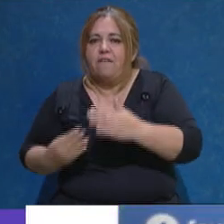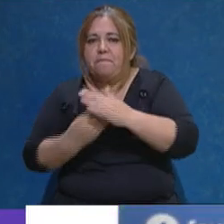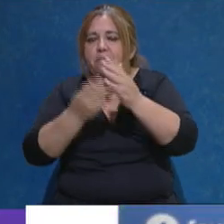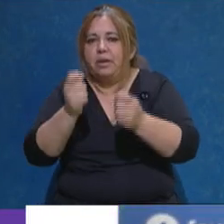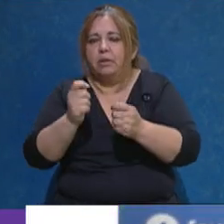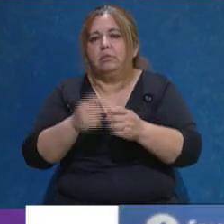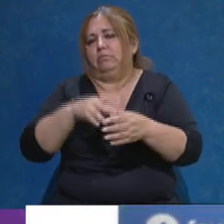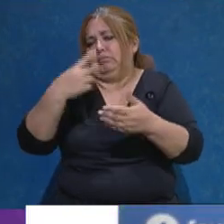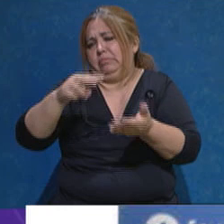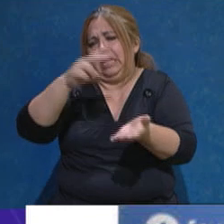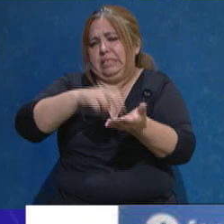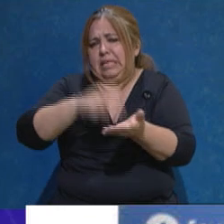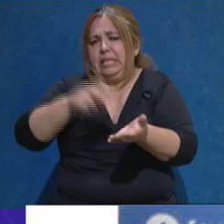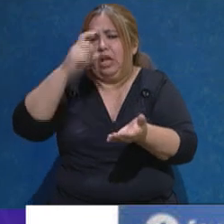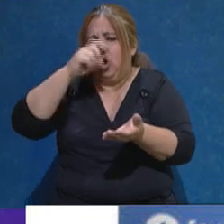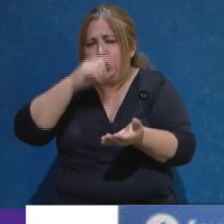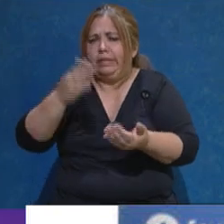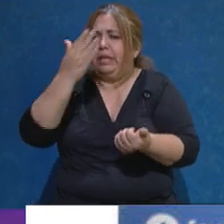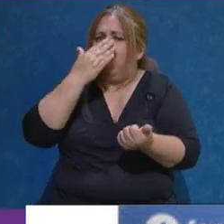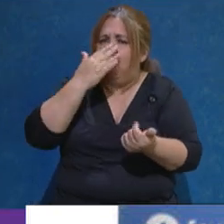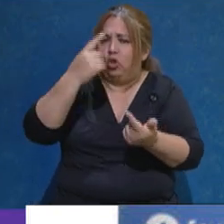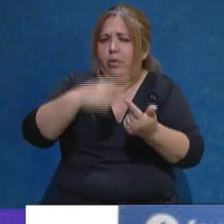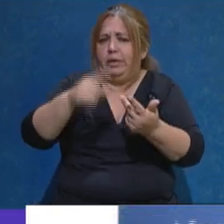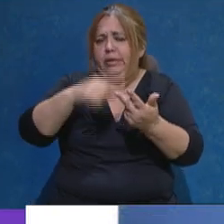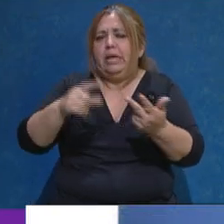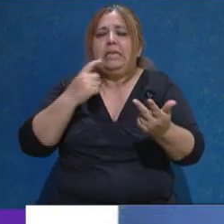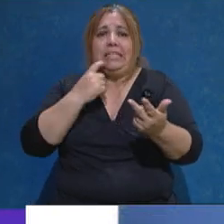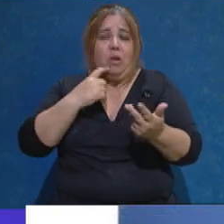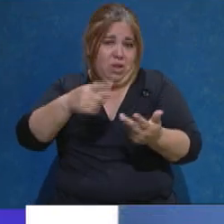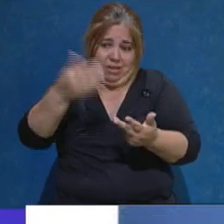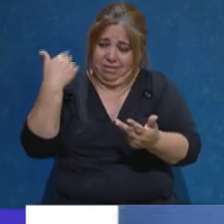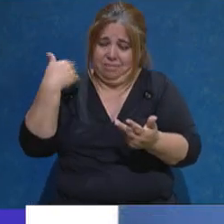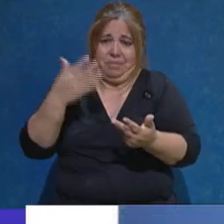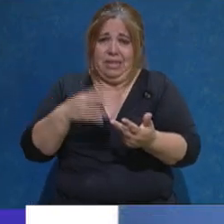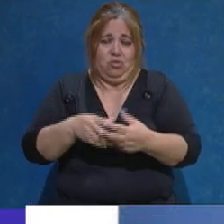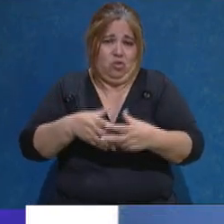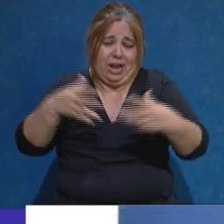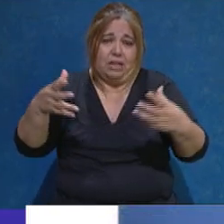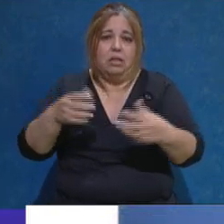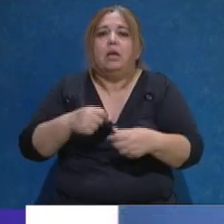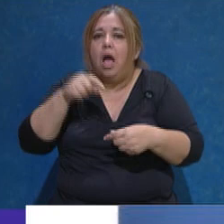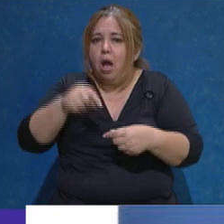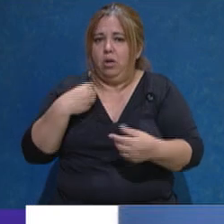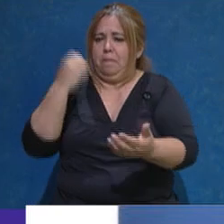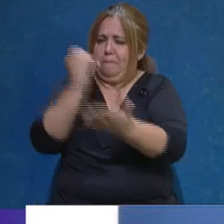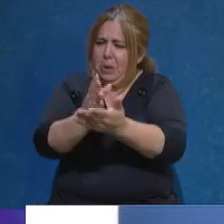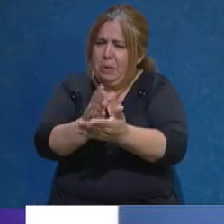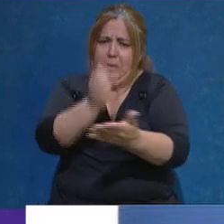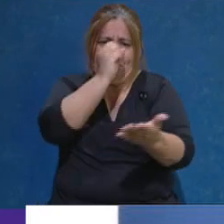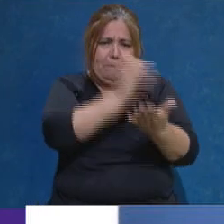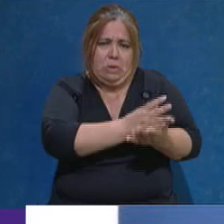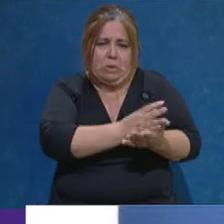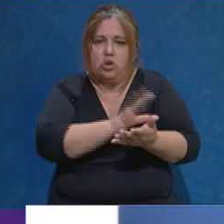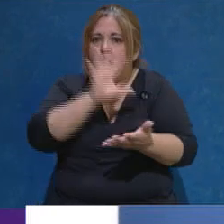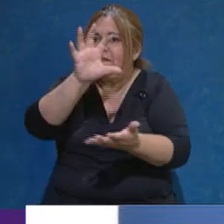en Córdoba, inclusive días pasados se hizo uno muy grande en San Luis, y de esa manera estamos impactando muy fuertemente, a tal punto